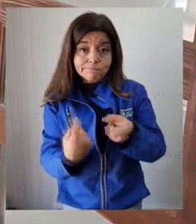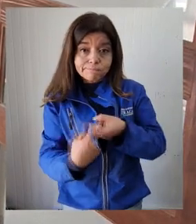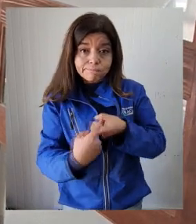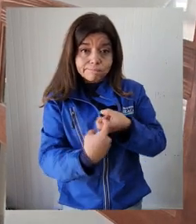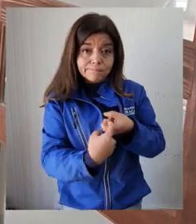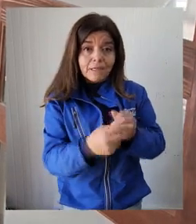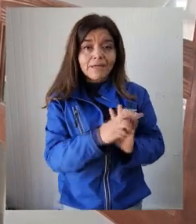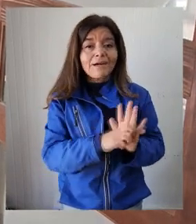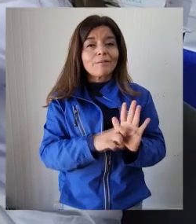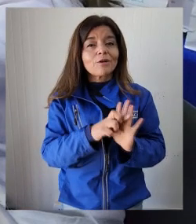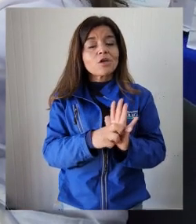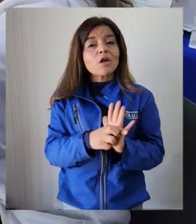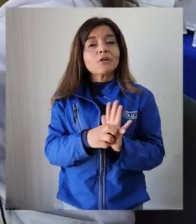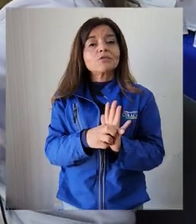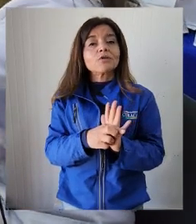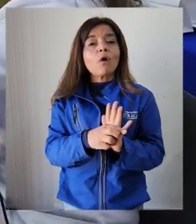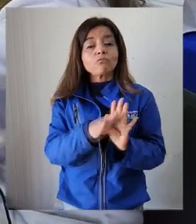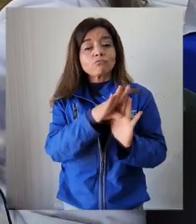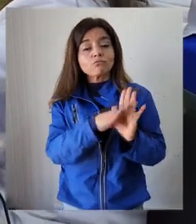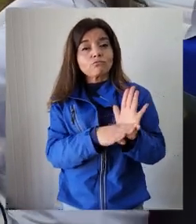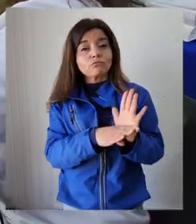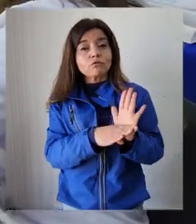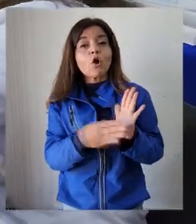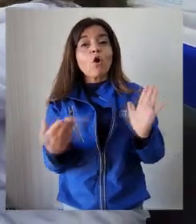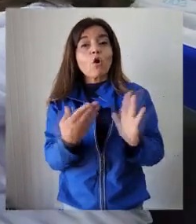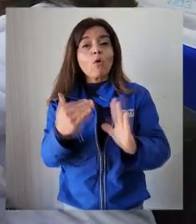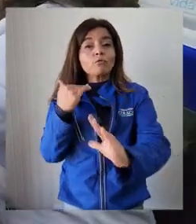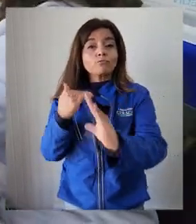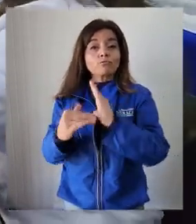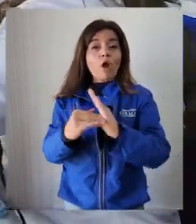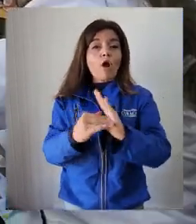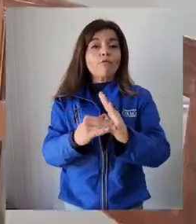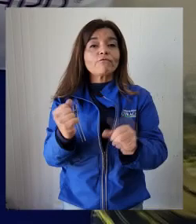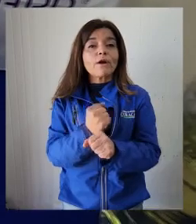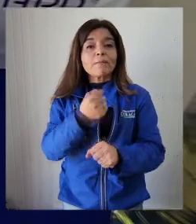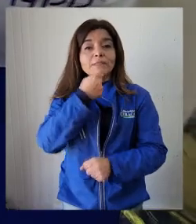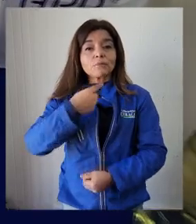a este proyecto, a que se inscriban a través del correo